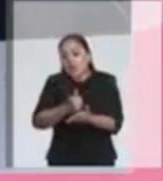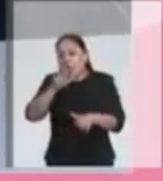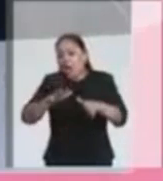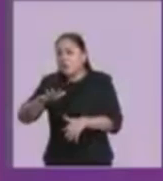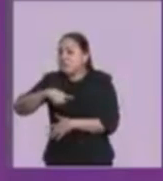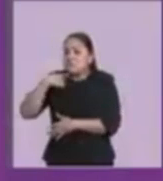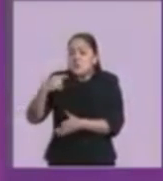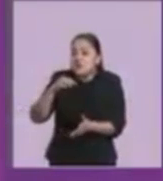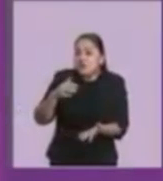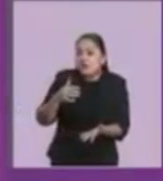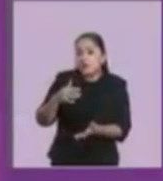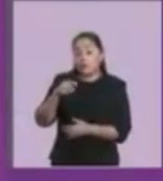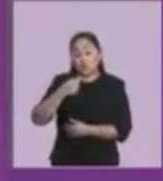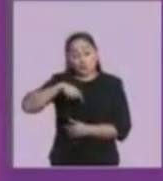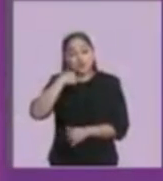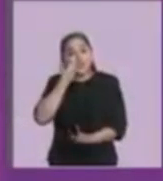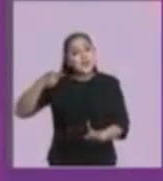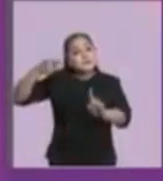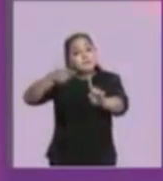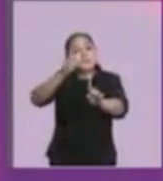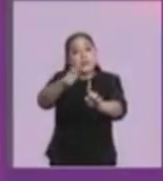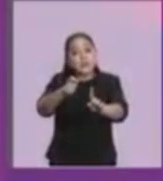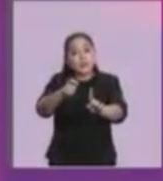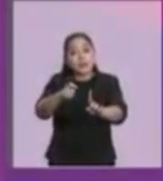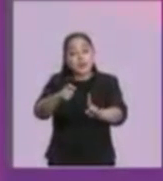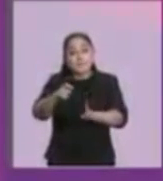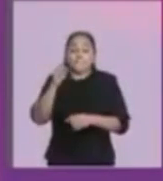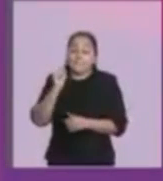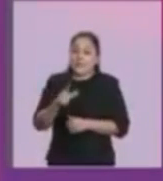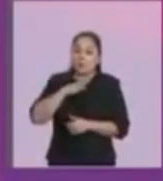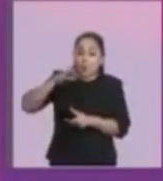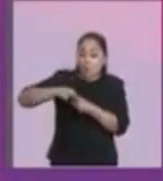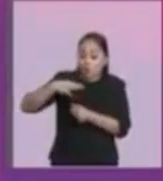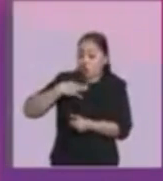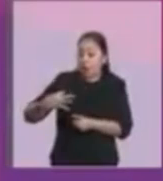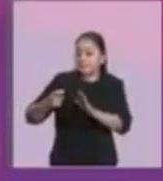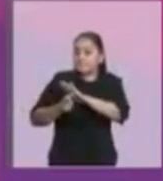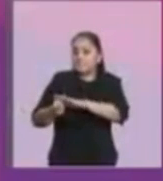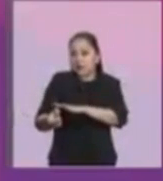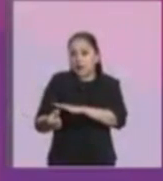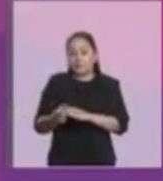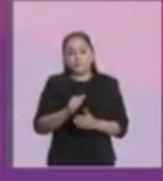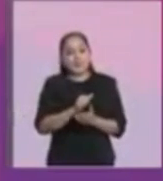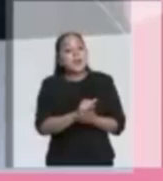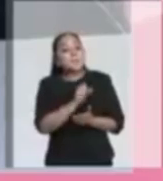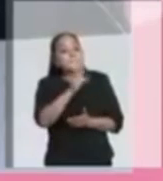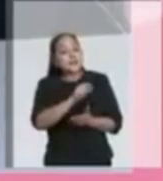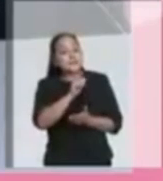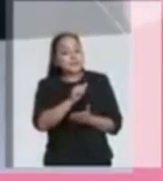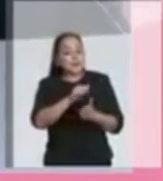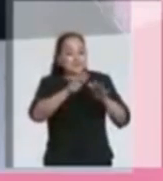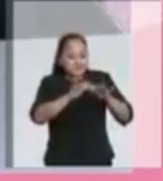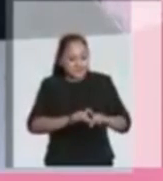que buscamos nosotros es que no haya compra de votos, que no se falsifiquen las actas, que no haya